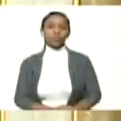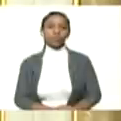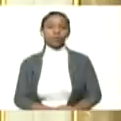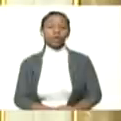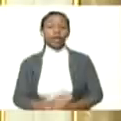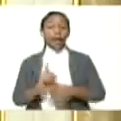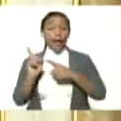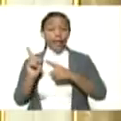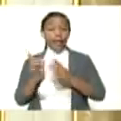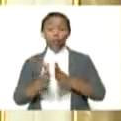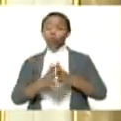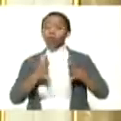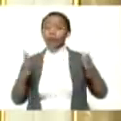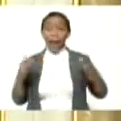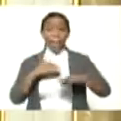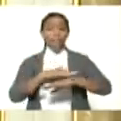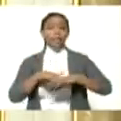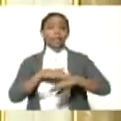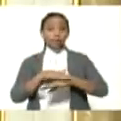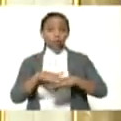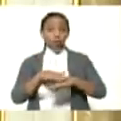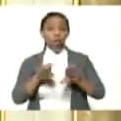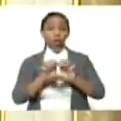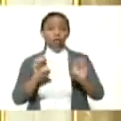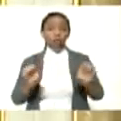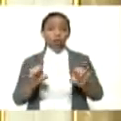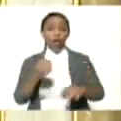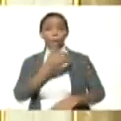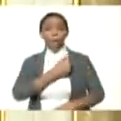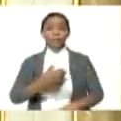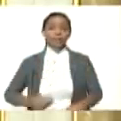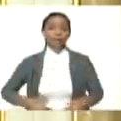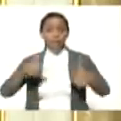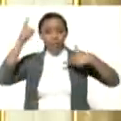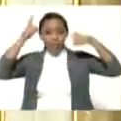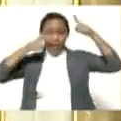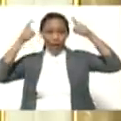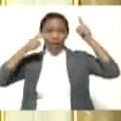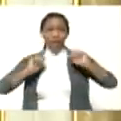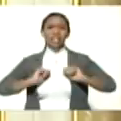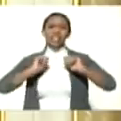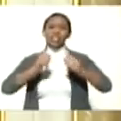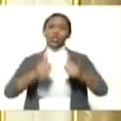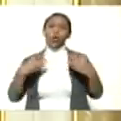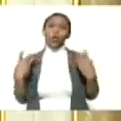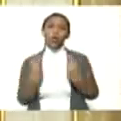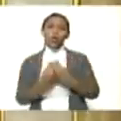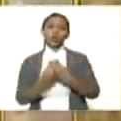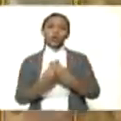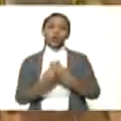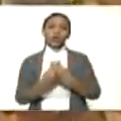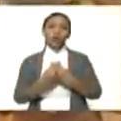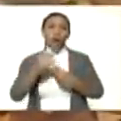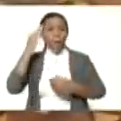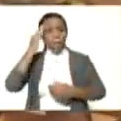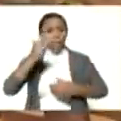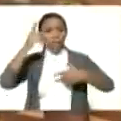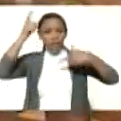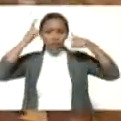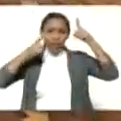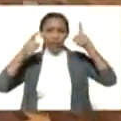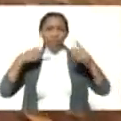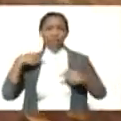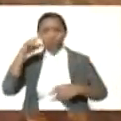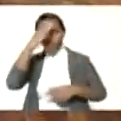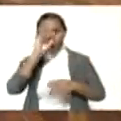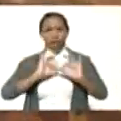Fue un gran ministro de Educación del comandante Chávez. Inició junto al comandante Chávez lo que sin lugar a